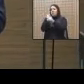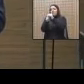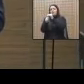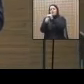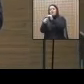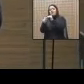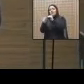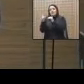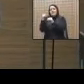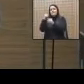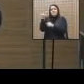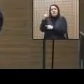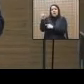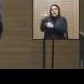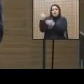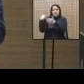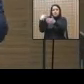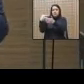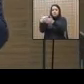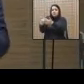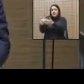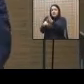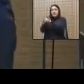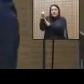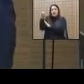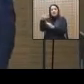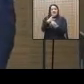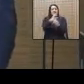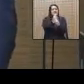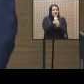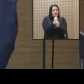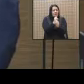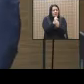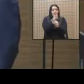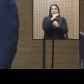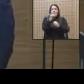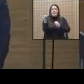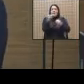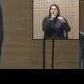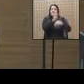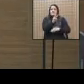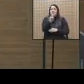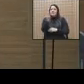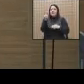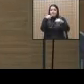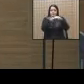desarrollando, que hicieron una plataforma electrónica para que la gente opinara.